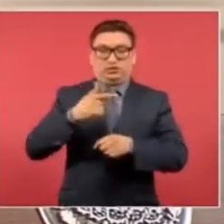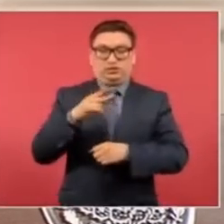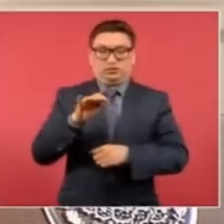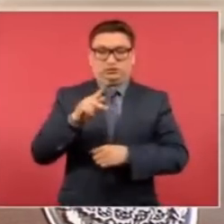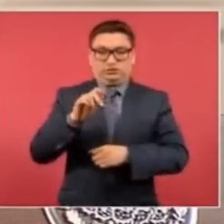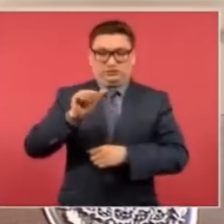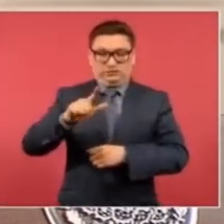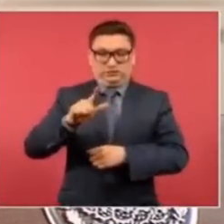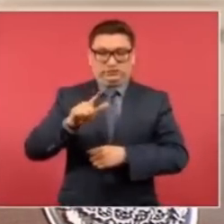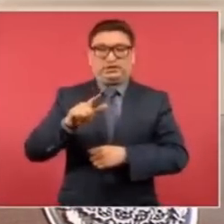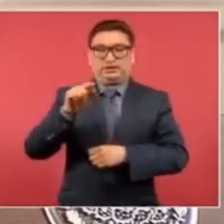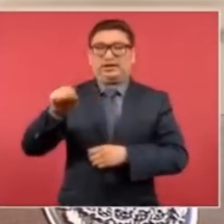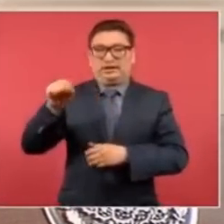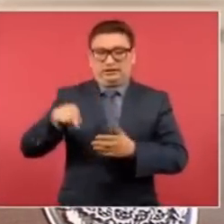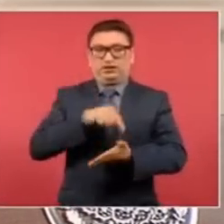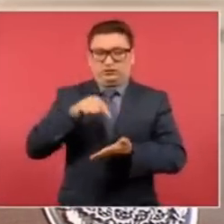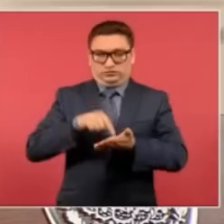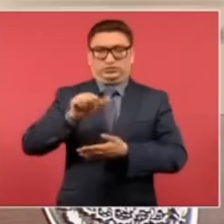en Anenecuilco,